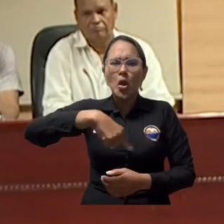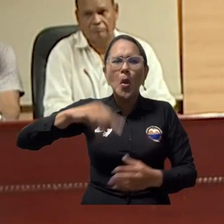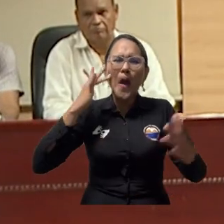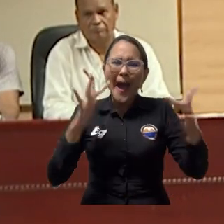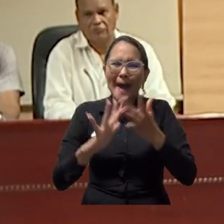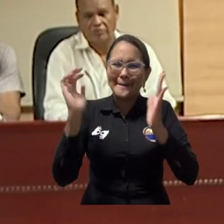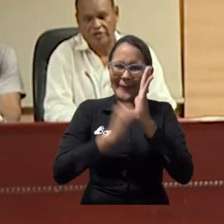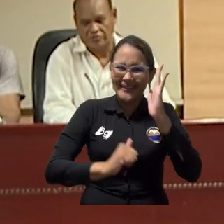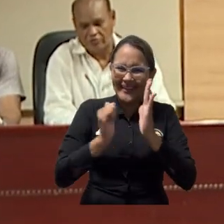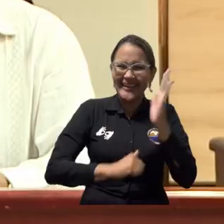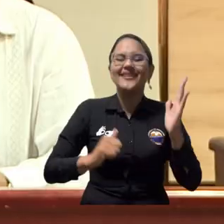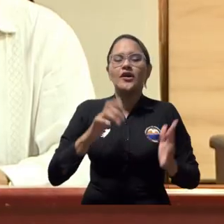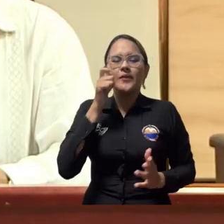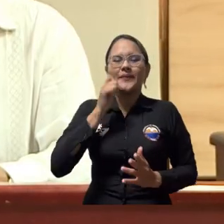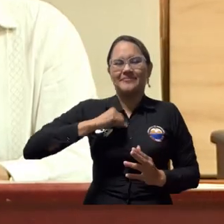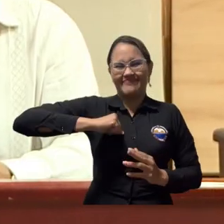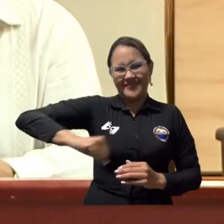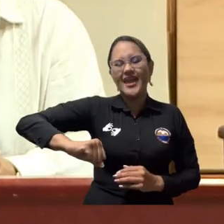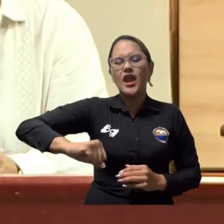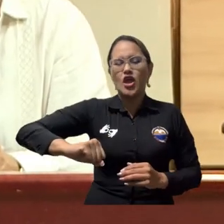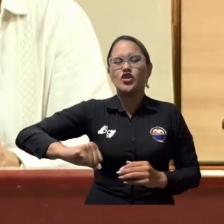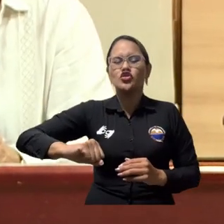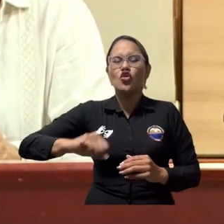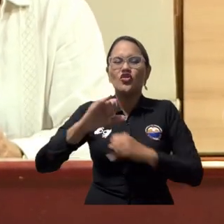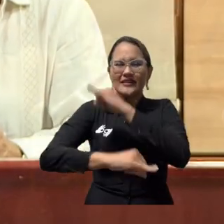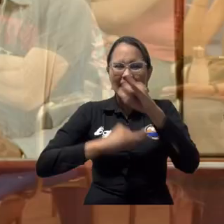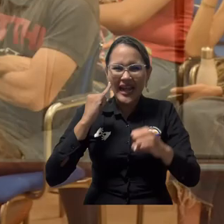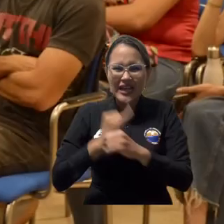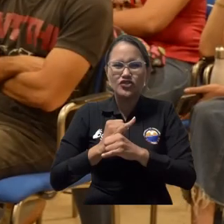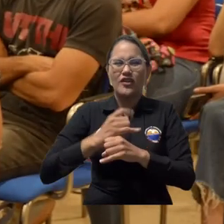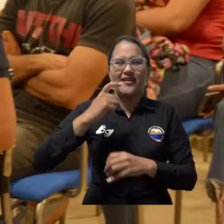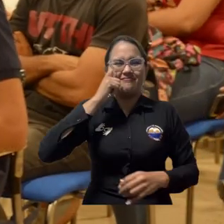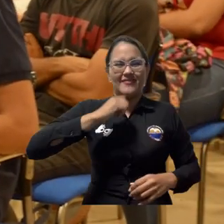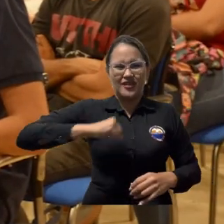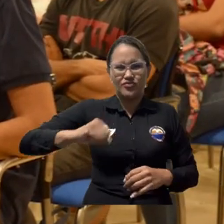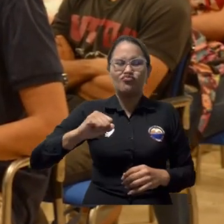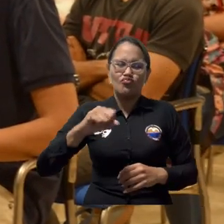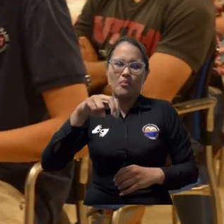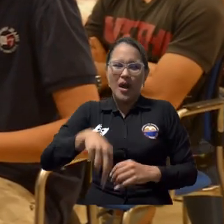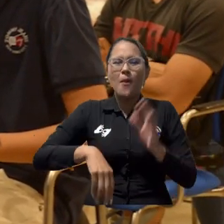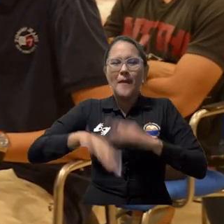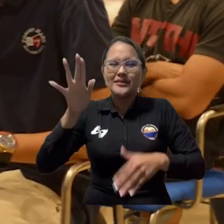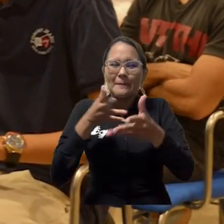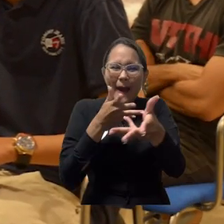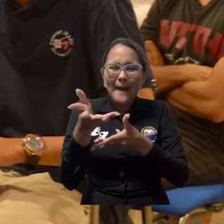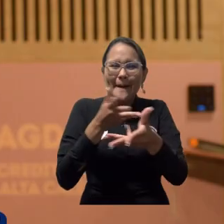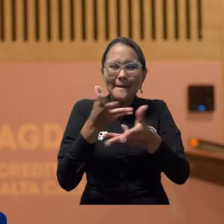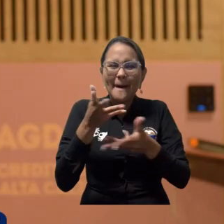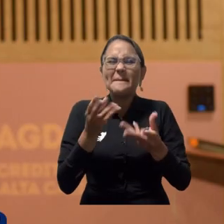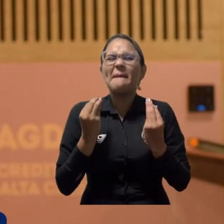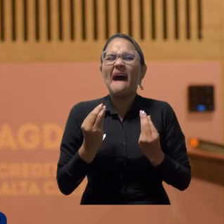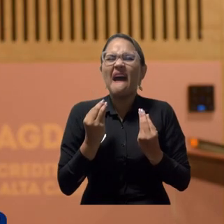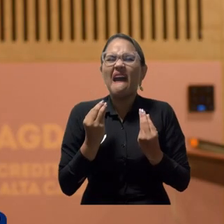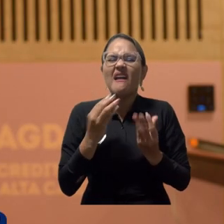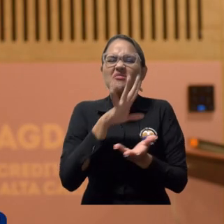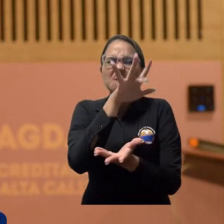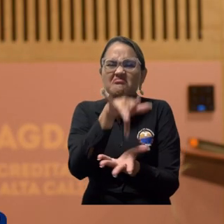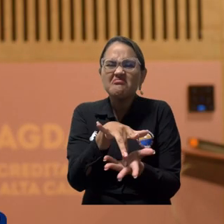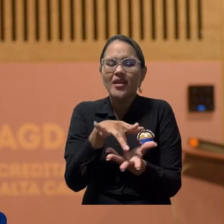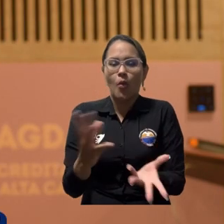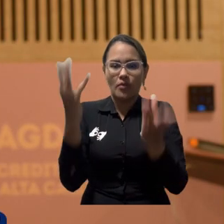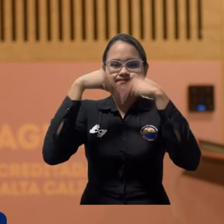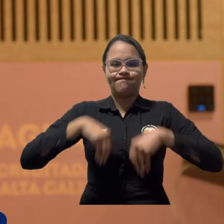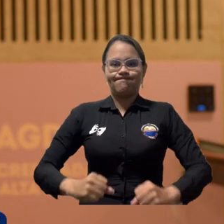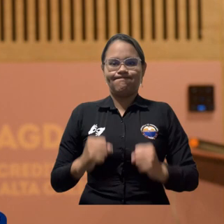a los derechos humanos y el derecho internacional humanitario, asistieron al evento para fortalecer sus conocimientos. El fin